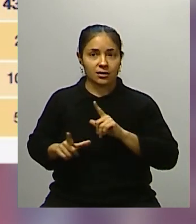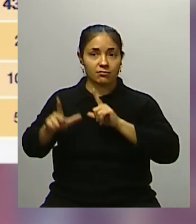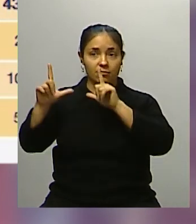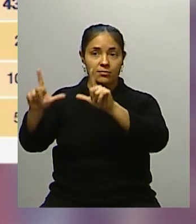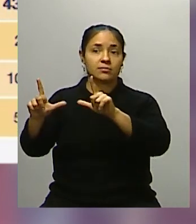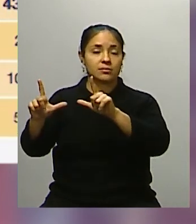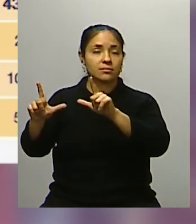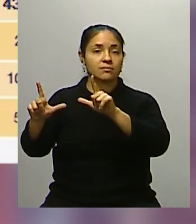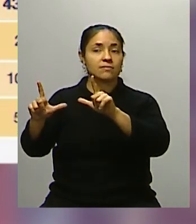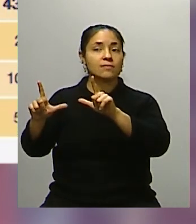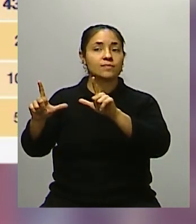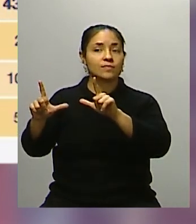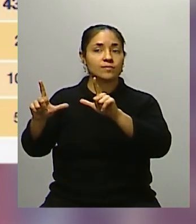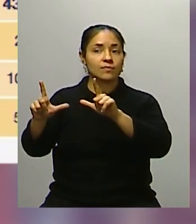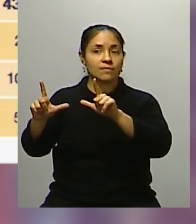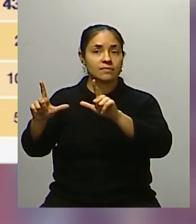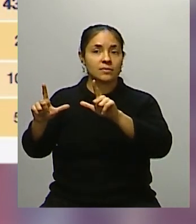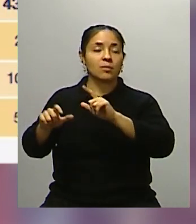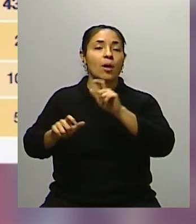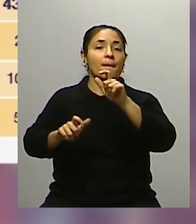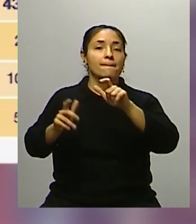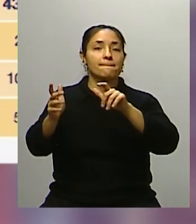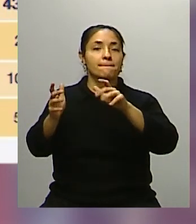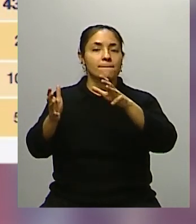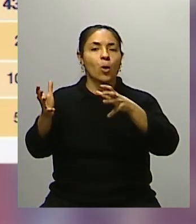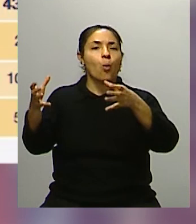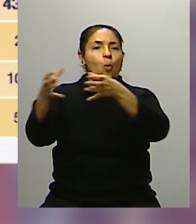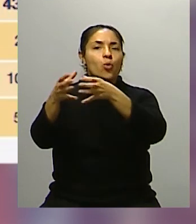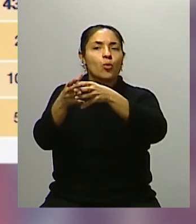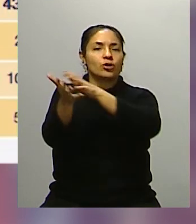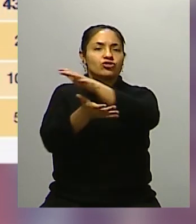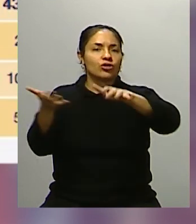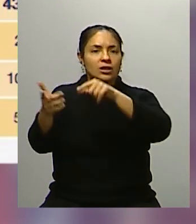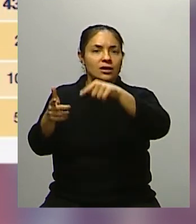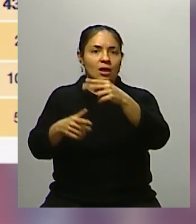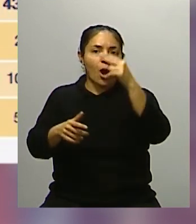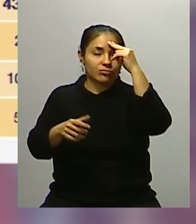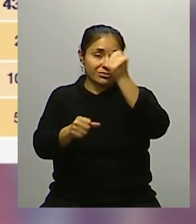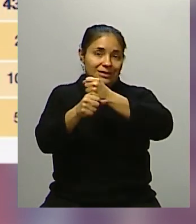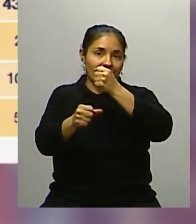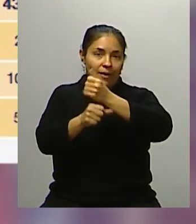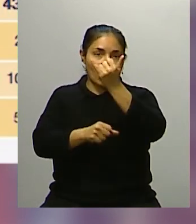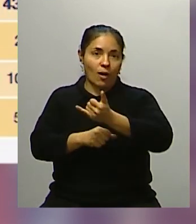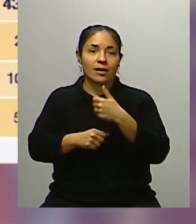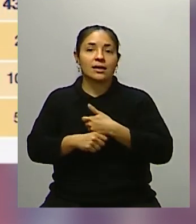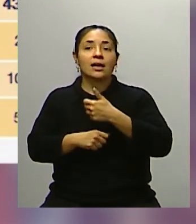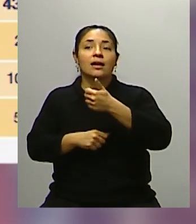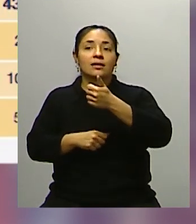que habla de la población ocupada, ¿no? Que habla de un 73% que son asalariados, de